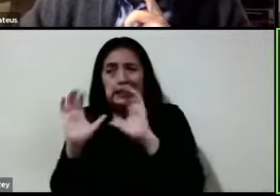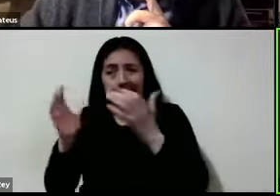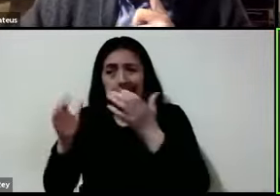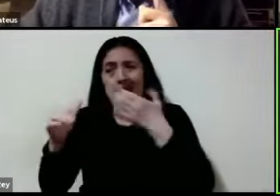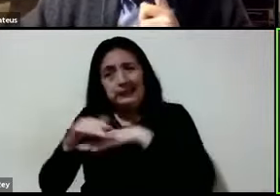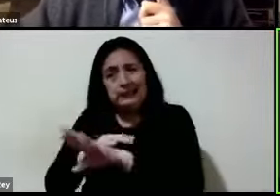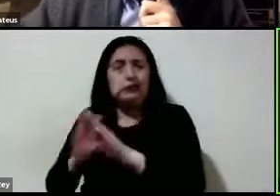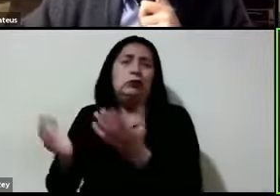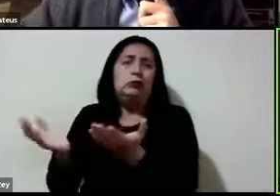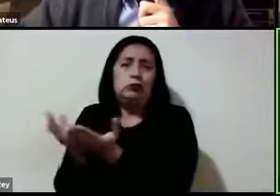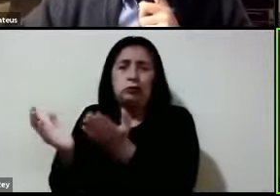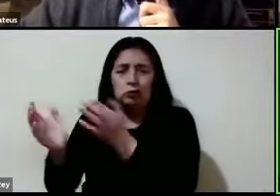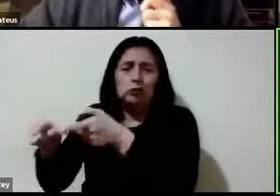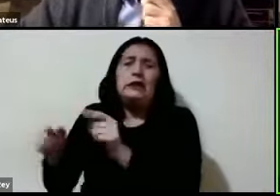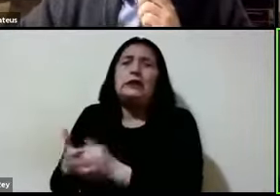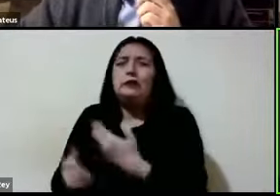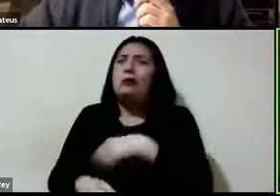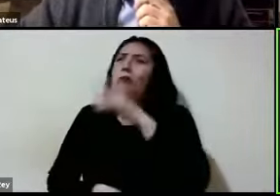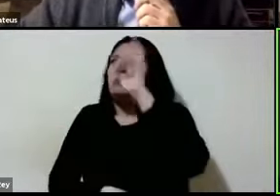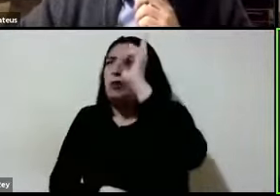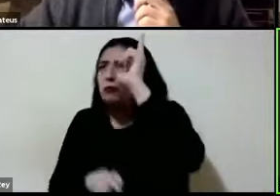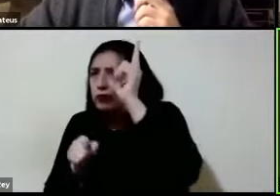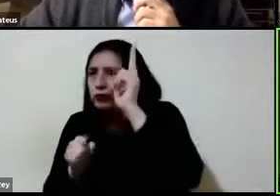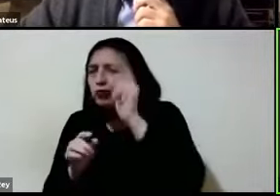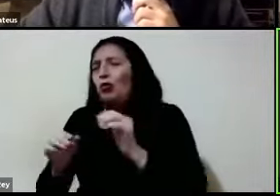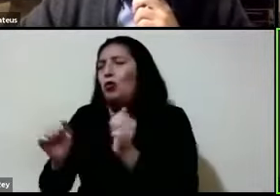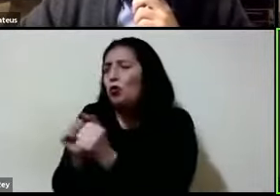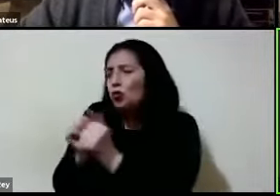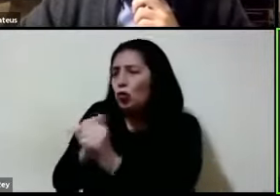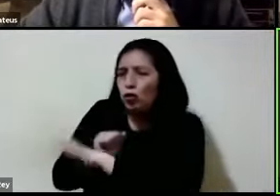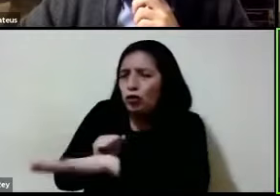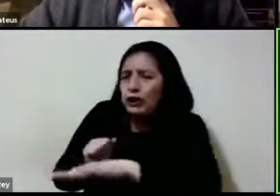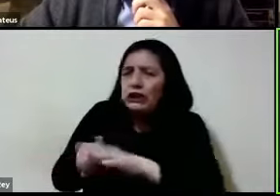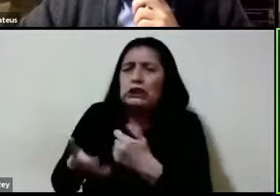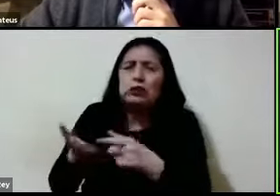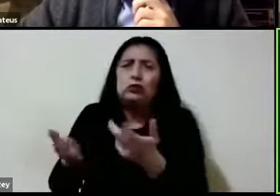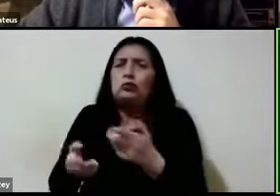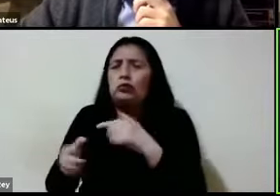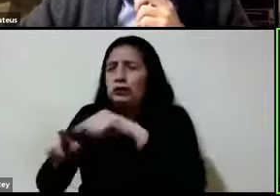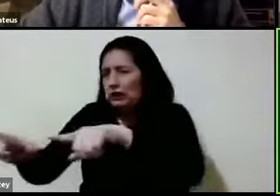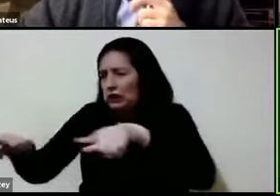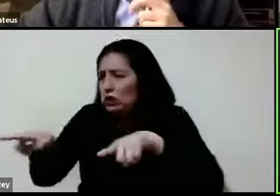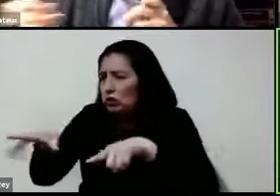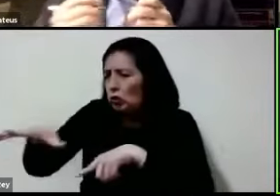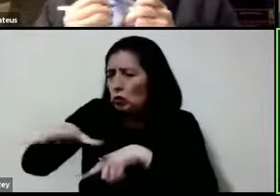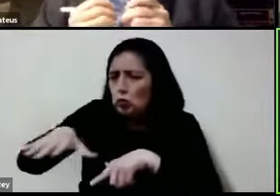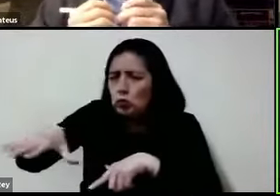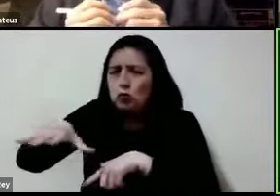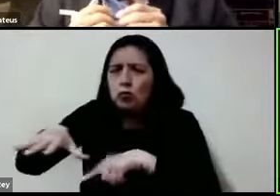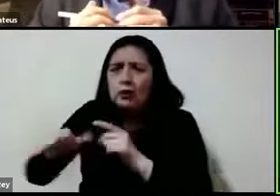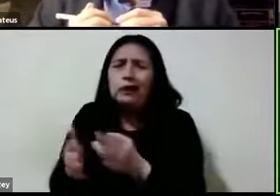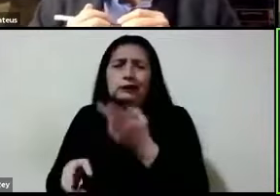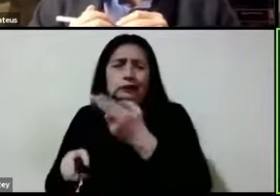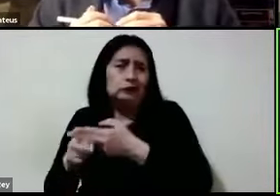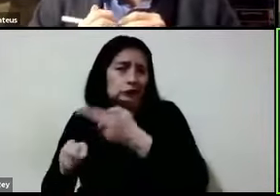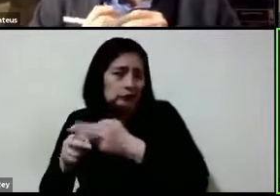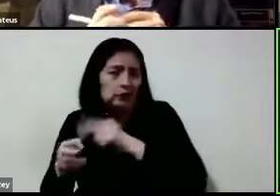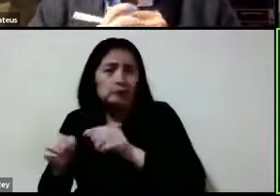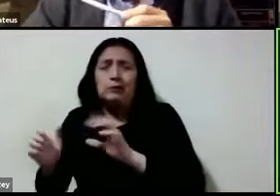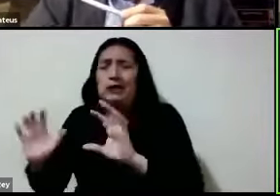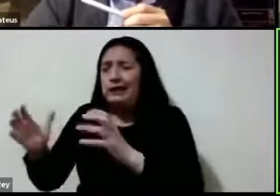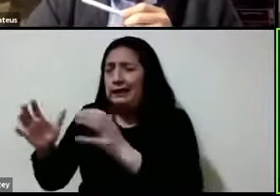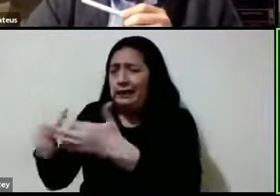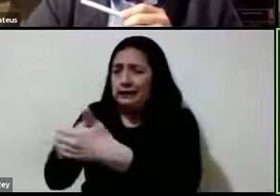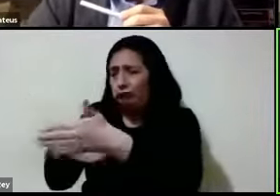Había la presencia del docente, estaba con los niños en el aula, en ese espacio que llamamos el aula, en las